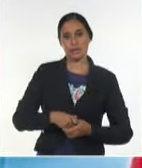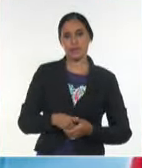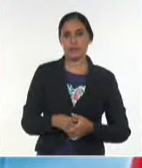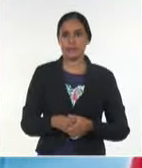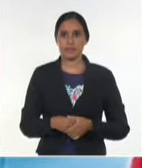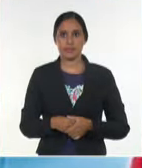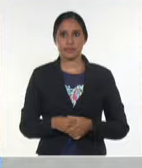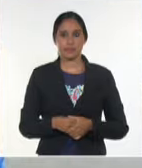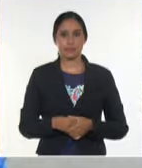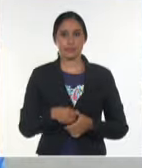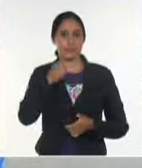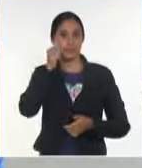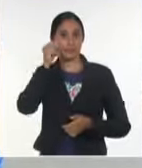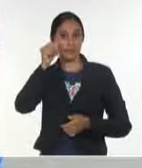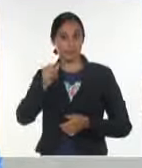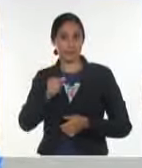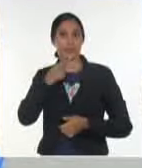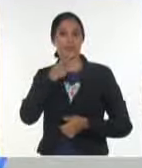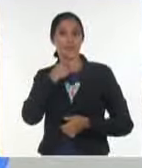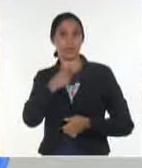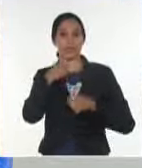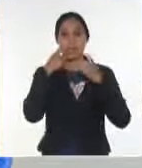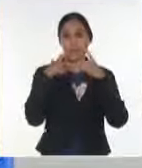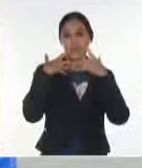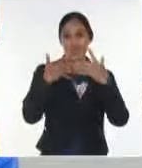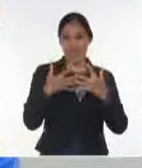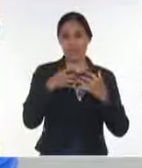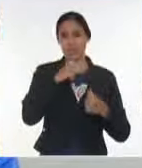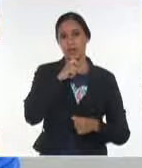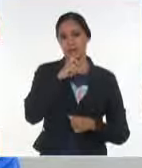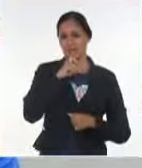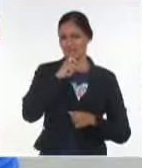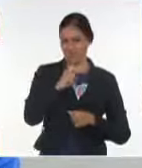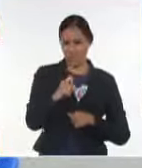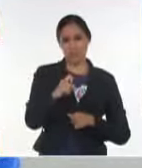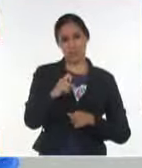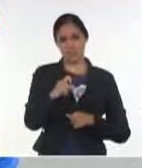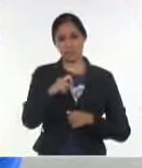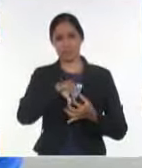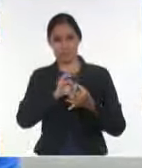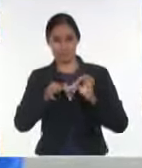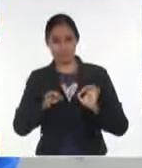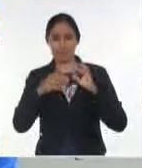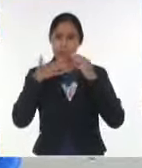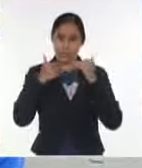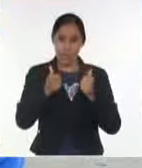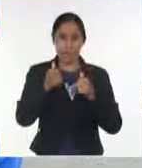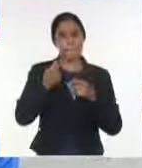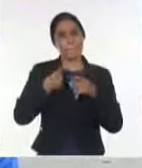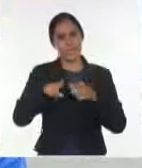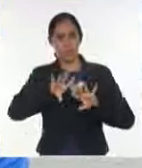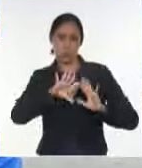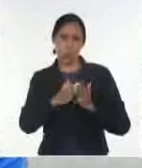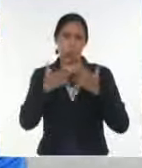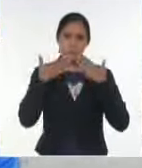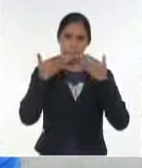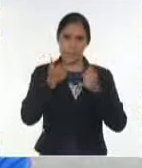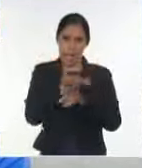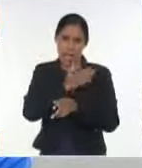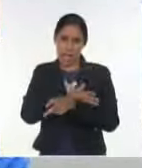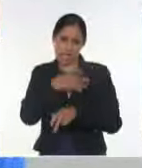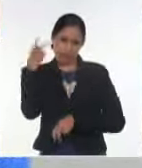Pabelotero. No puedo decir que ha sido difícil o fácil, pero bueno, todo la reata se desarrolló dentro de lo que estaba en la estrategia planificada previo a la